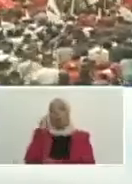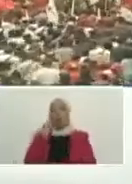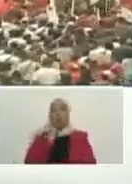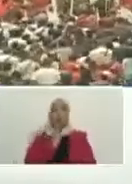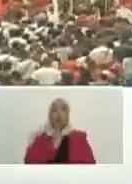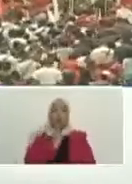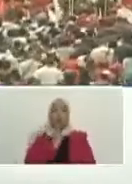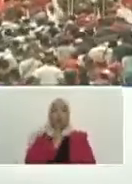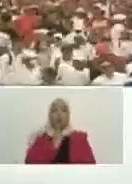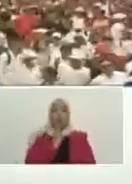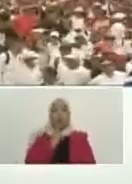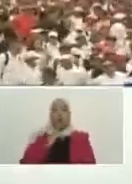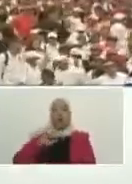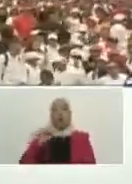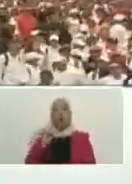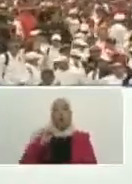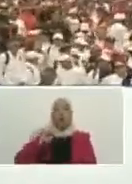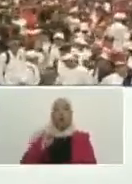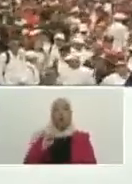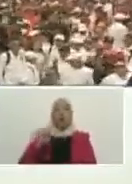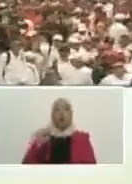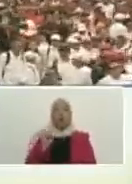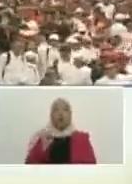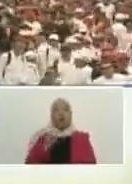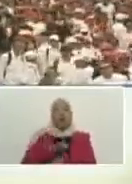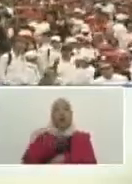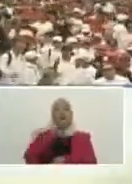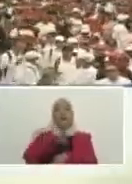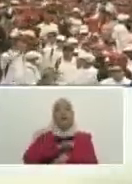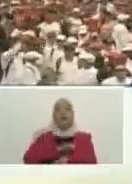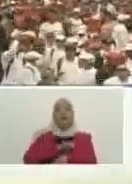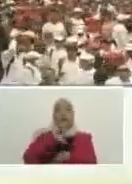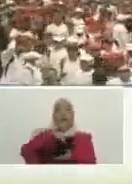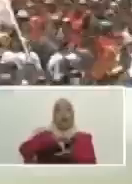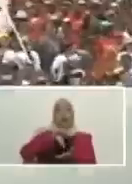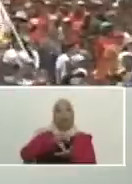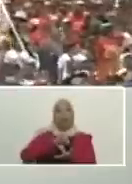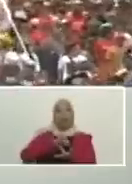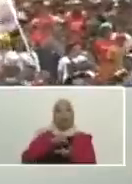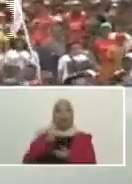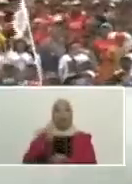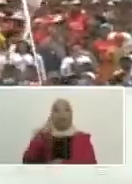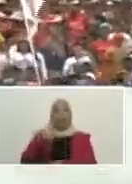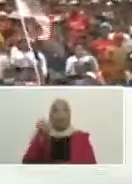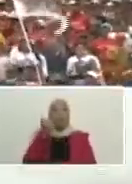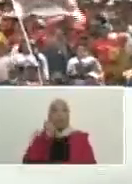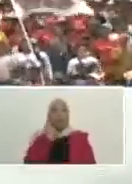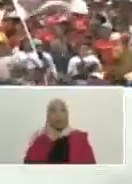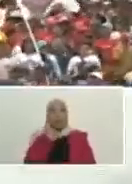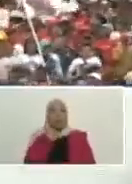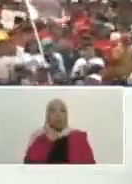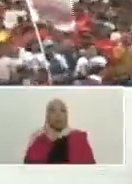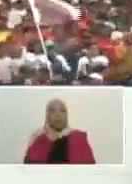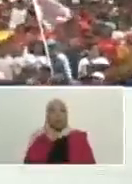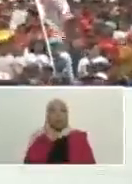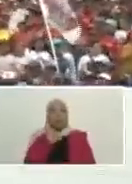desde Bogotá, Quito, Lima, Valencia,